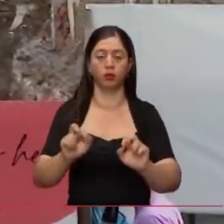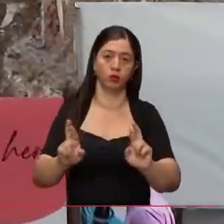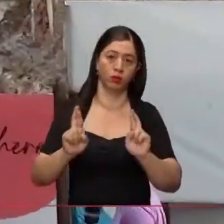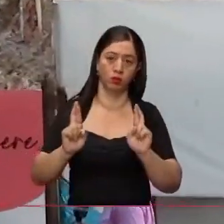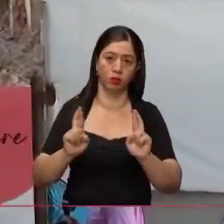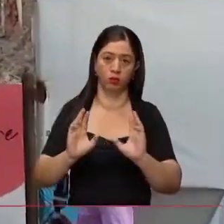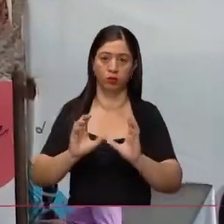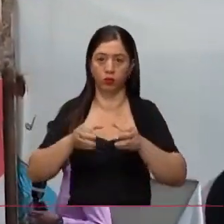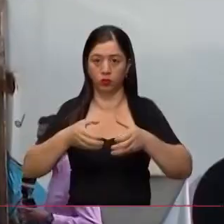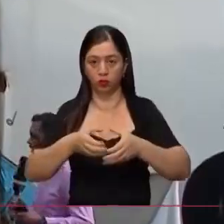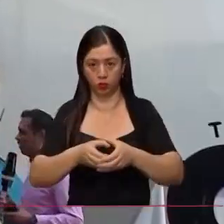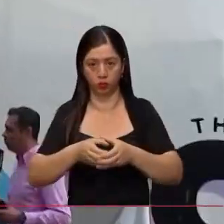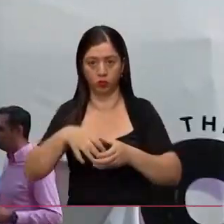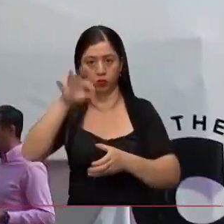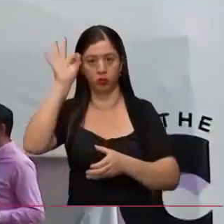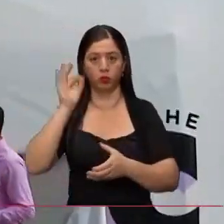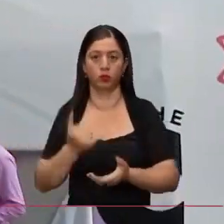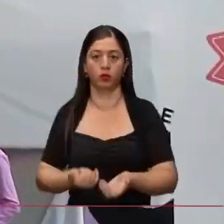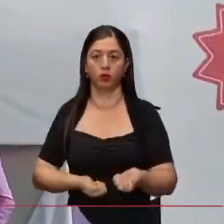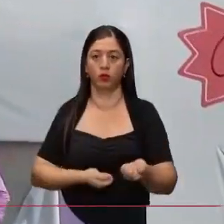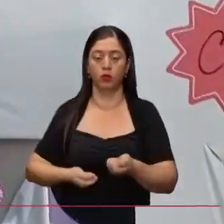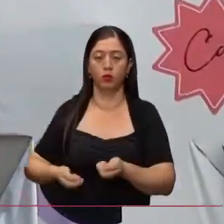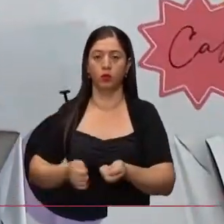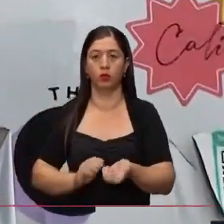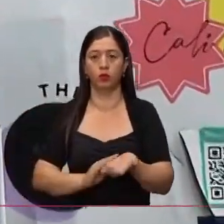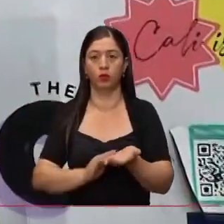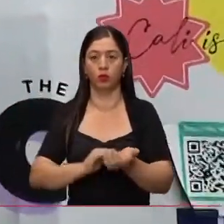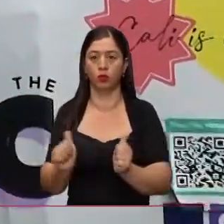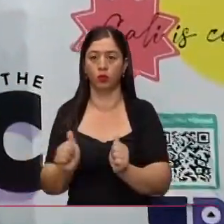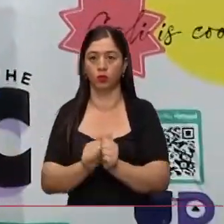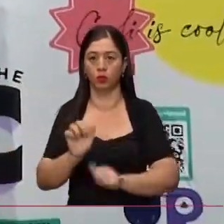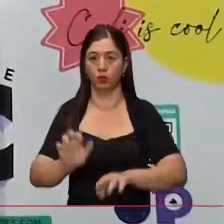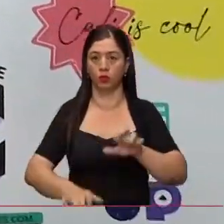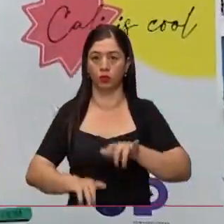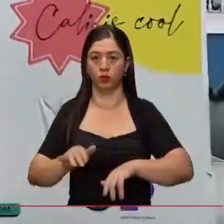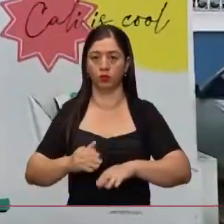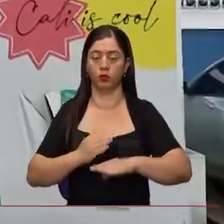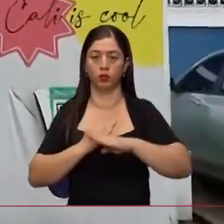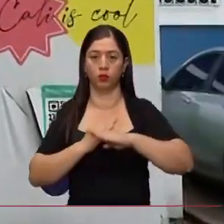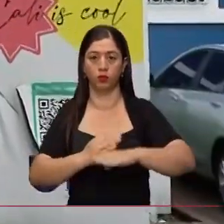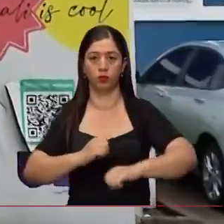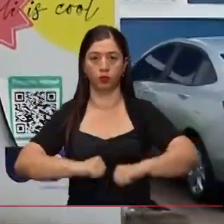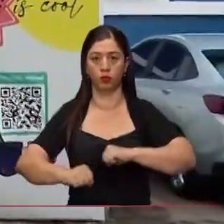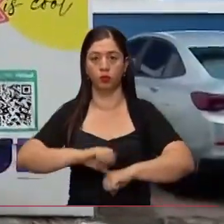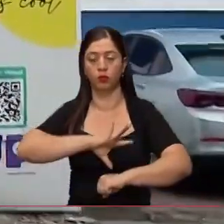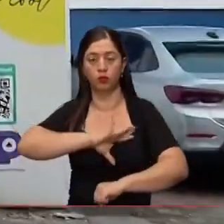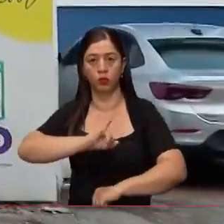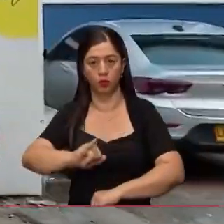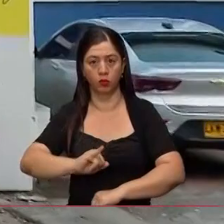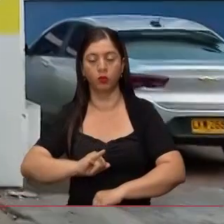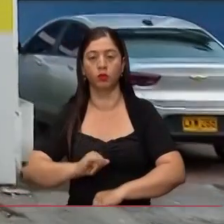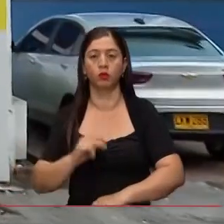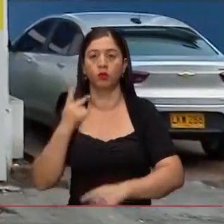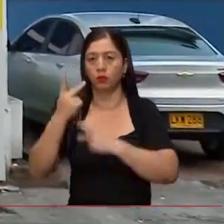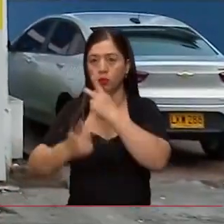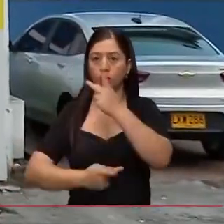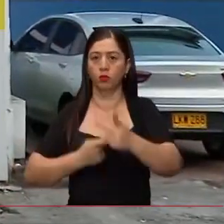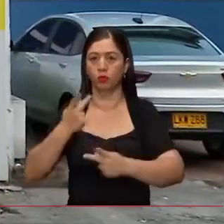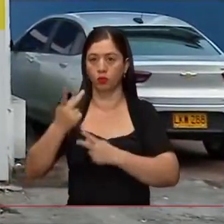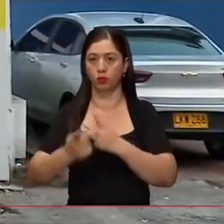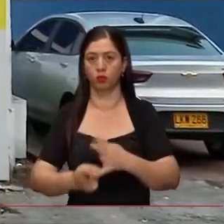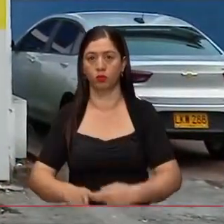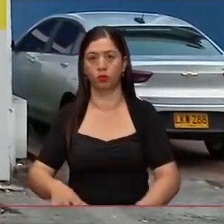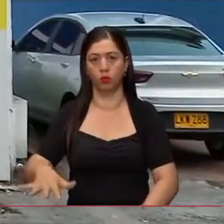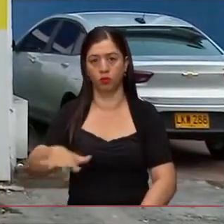de ese organismo de socorro, acompañados con funcionarios de la Secretaría de Gestión de Riesgo de la capital del Valle del Cauca, se haga una visita